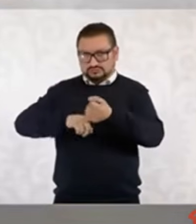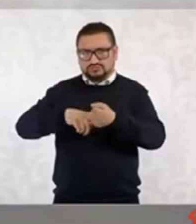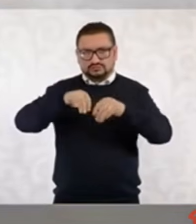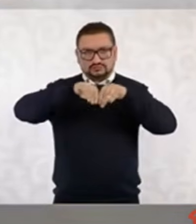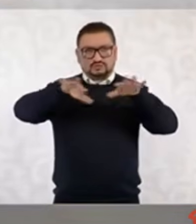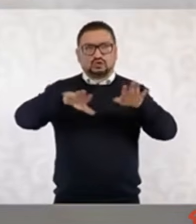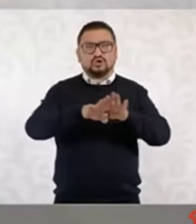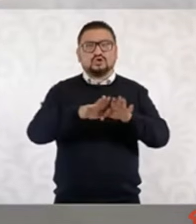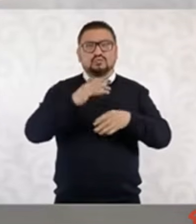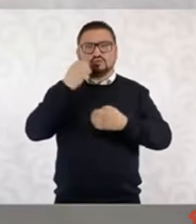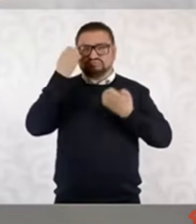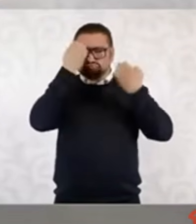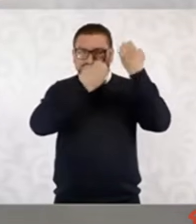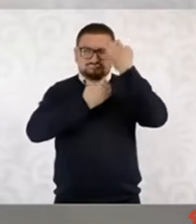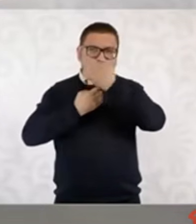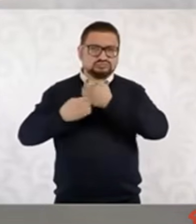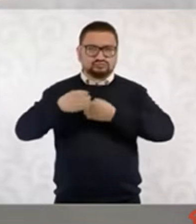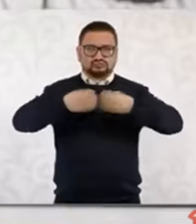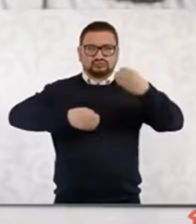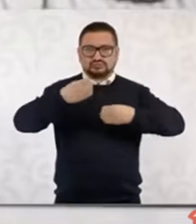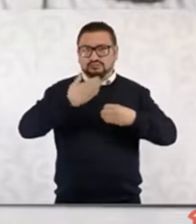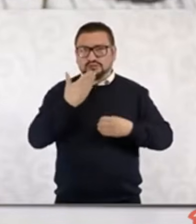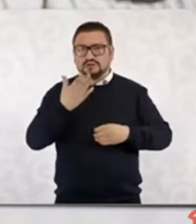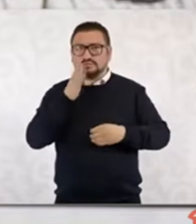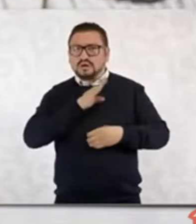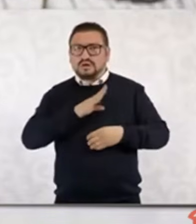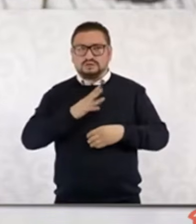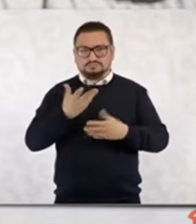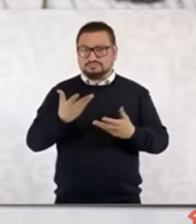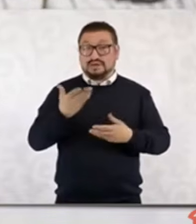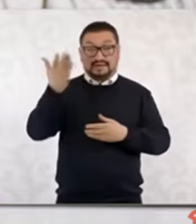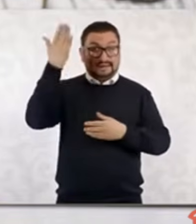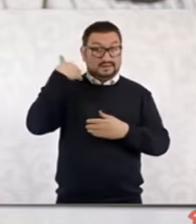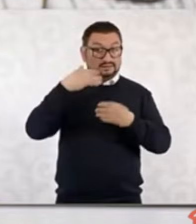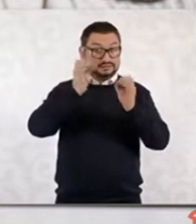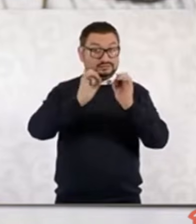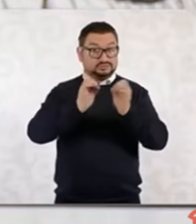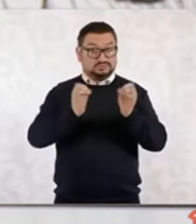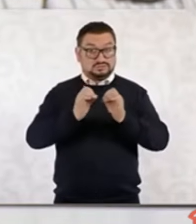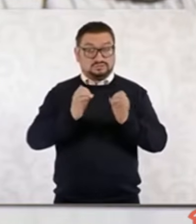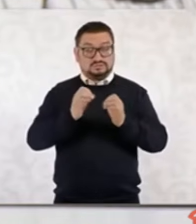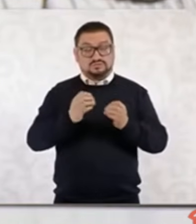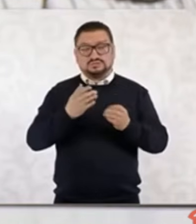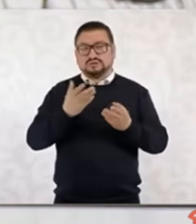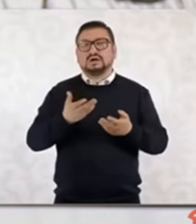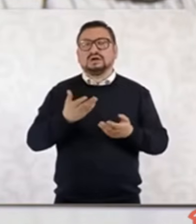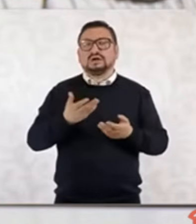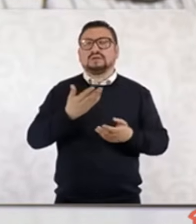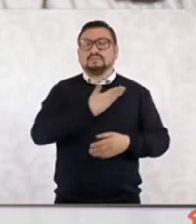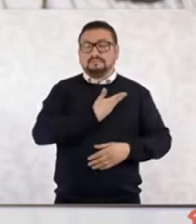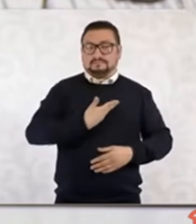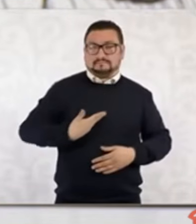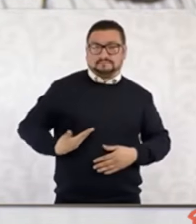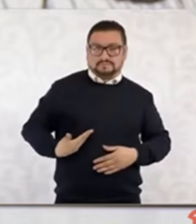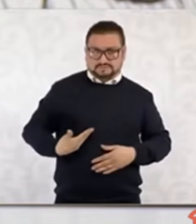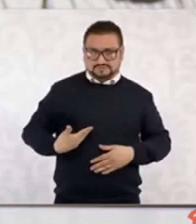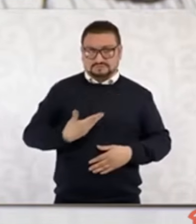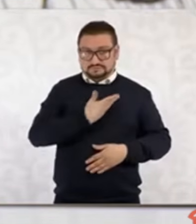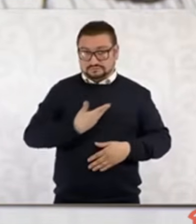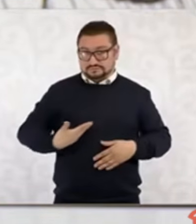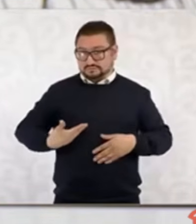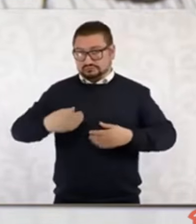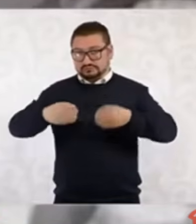poder evaluar a los jueces. Eso no existía antes, era el Consejo de la Judicatura, donde el presidente era el propio presidente de la